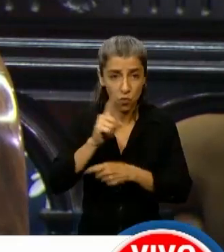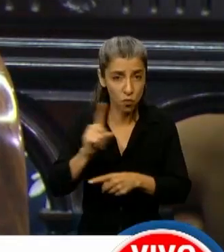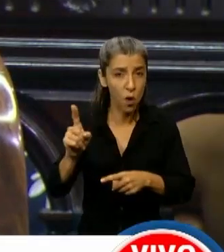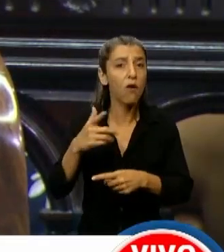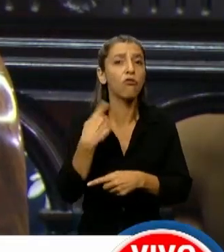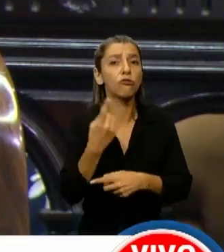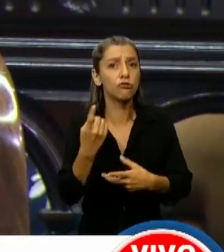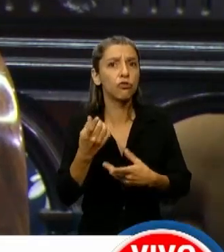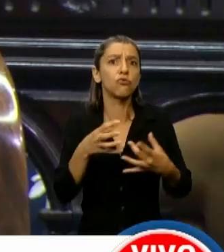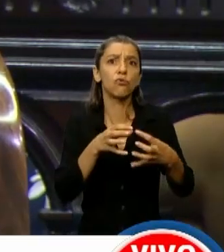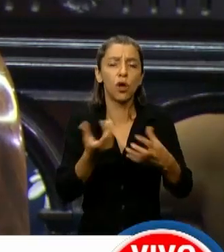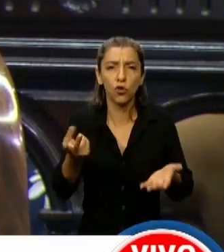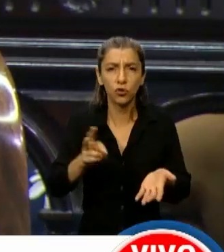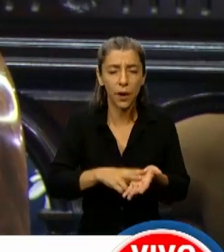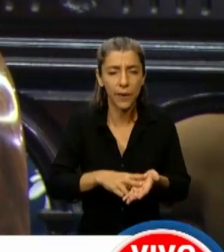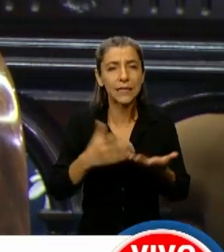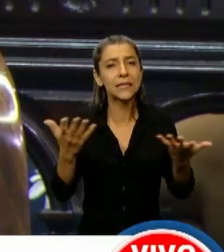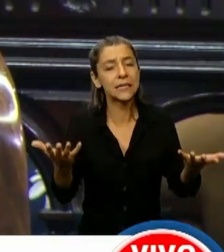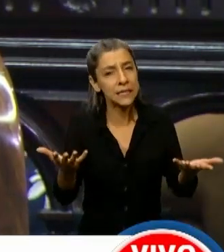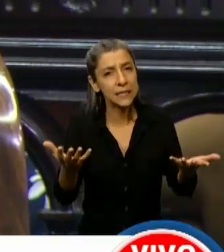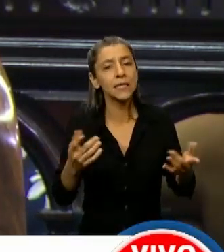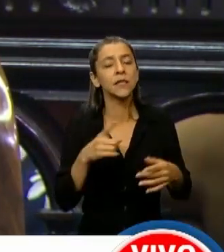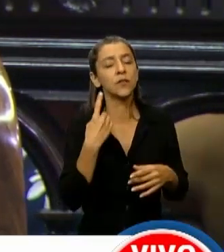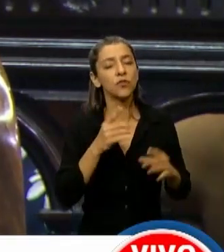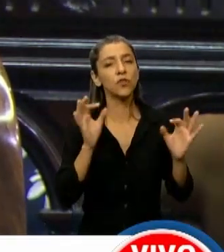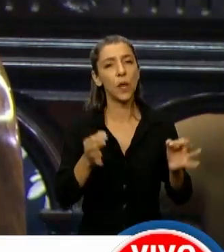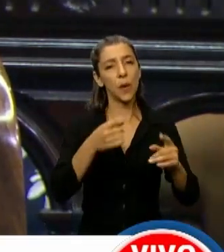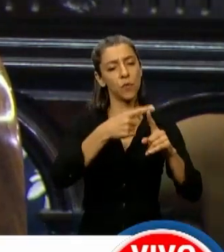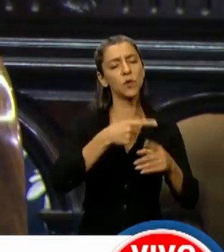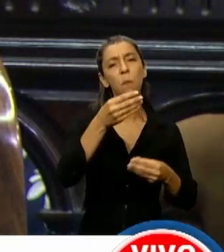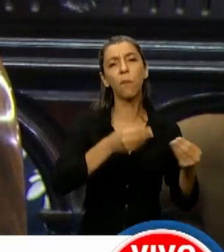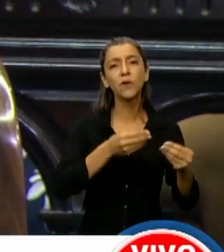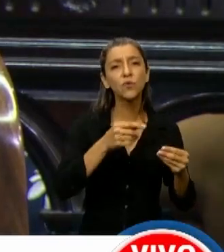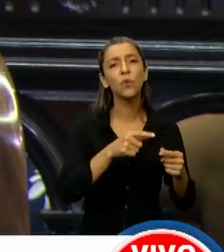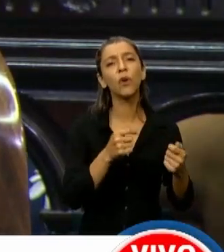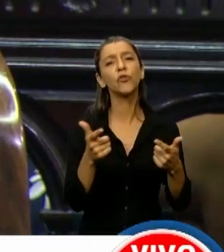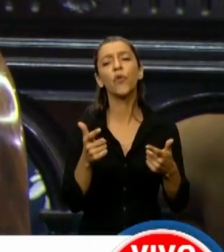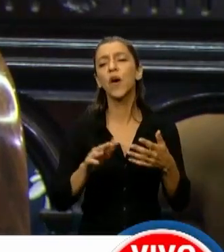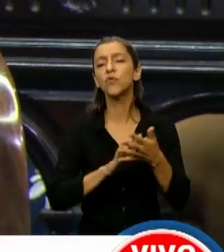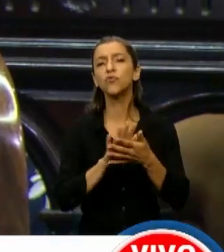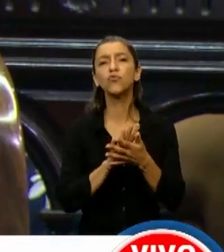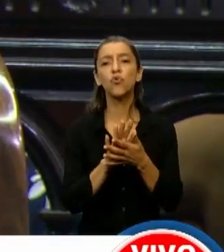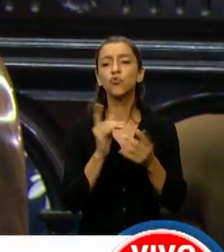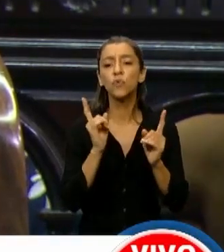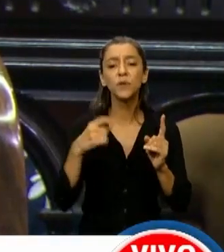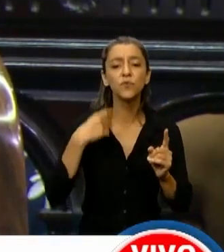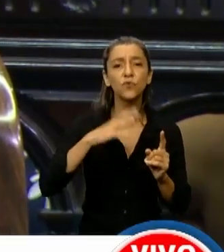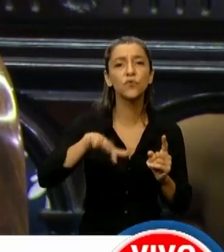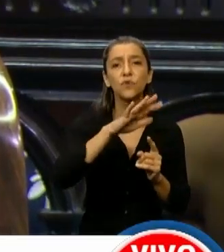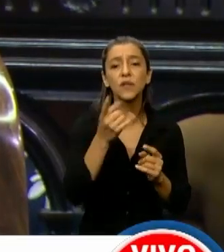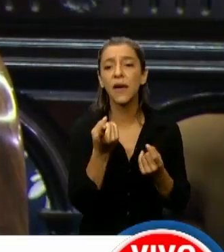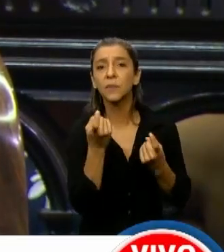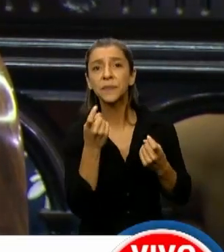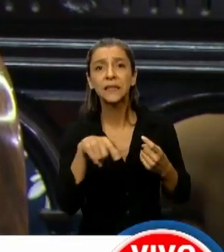inicio de resolver los problemas estructurales que la gente nos reclama. Lejos de eso, muestra que no los